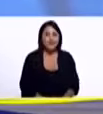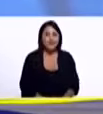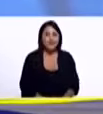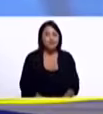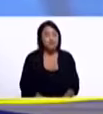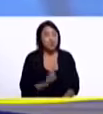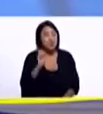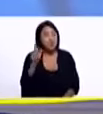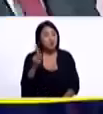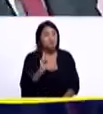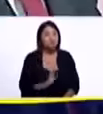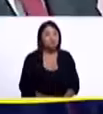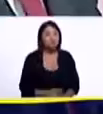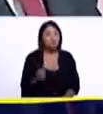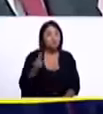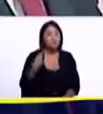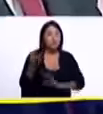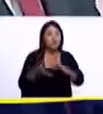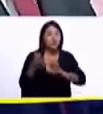Bueno, tenemos problemas.